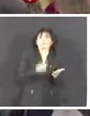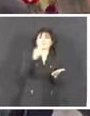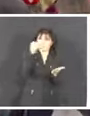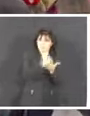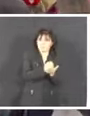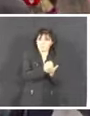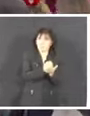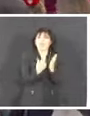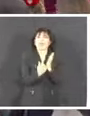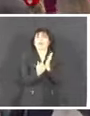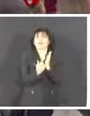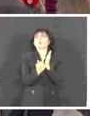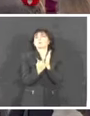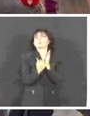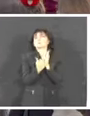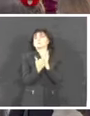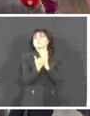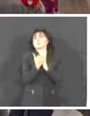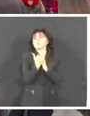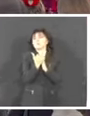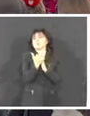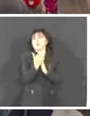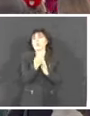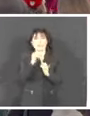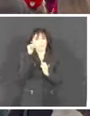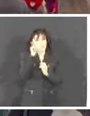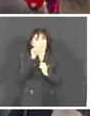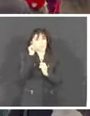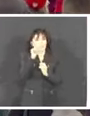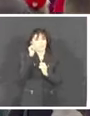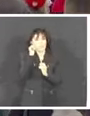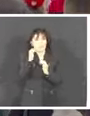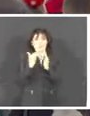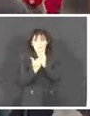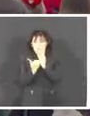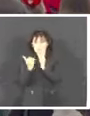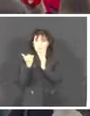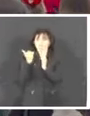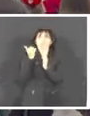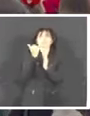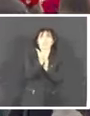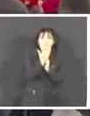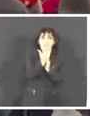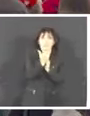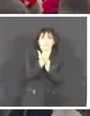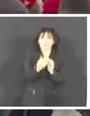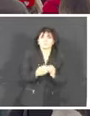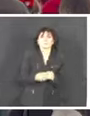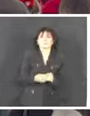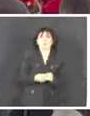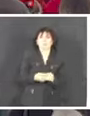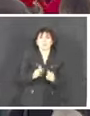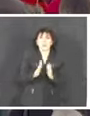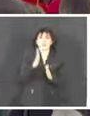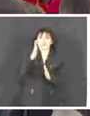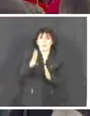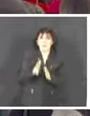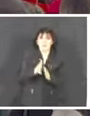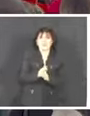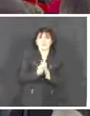salario mínimo siempre va a estar por encima de la inflación, para que nunca más caigan